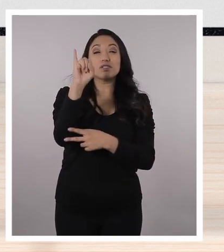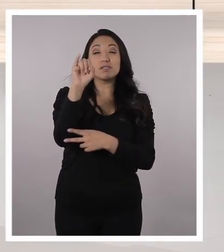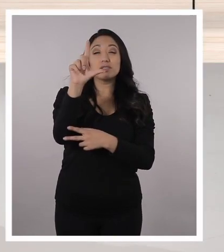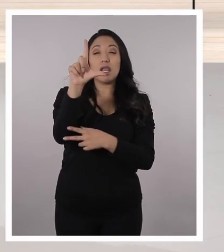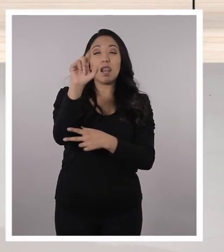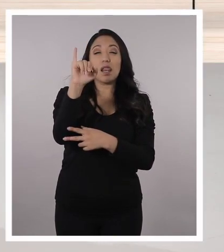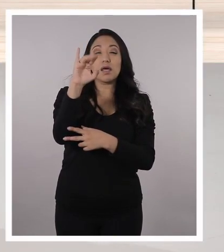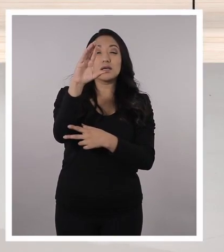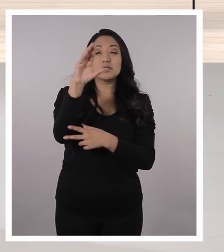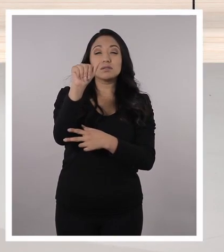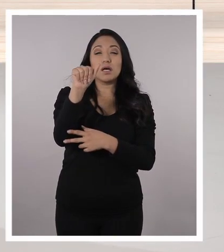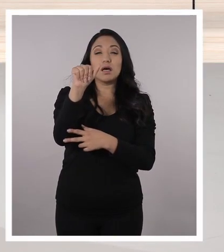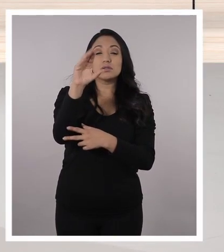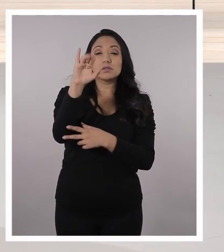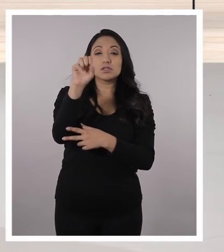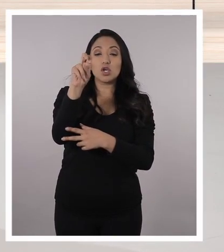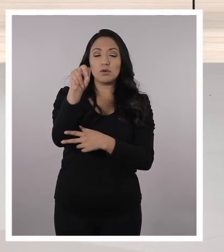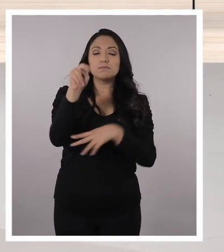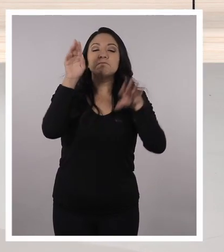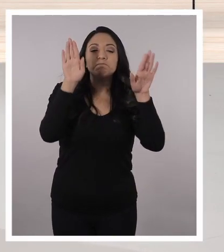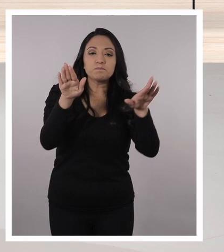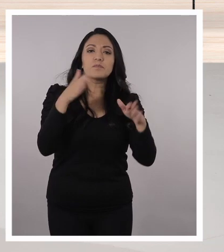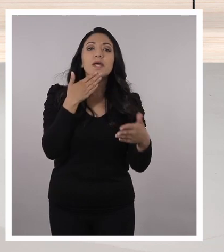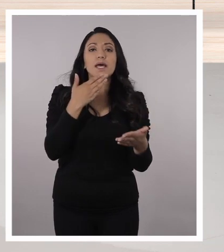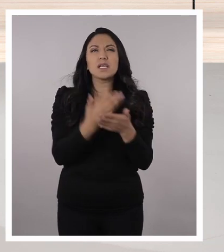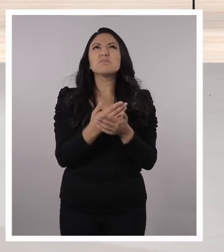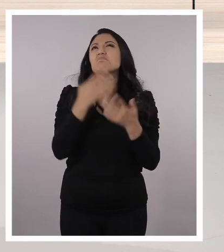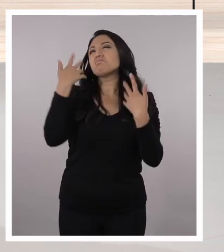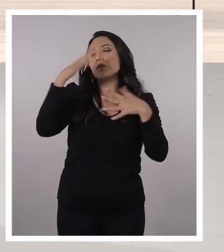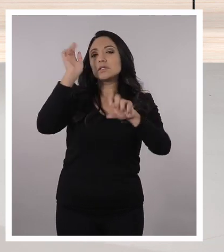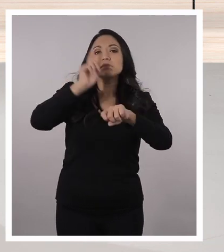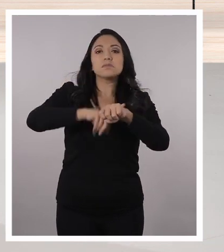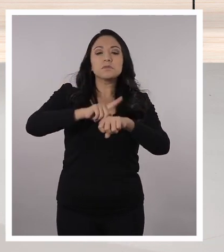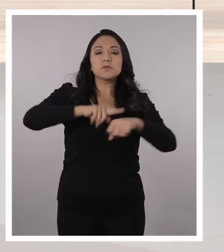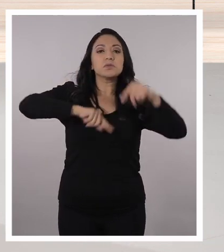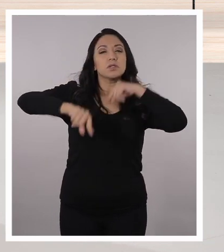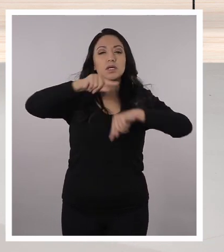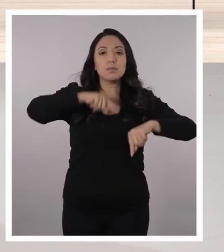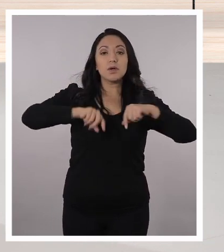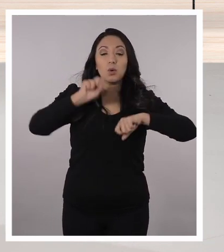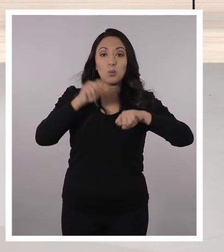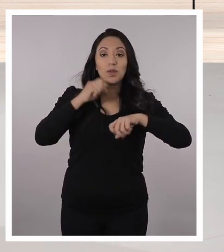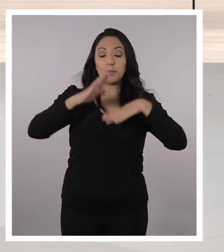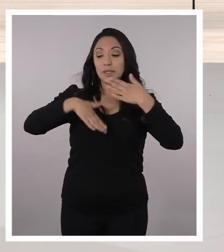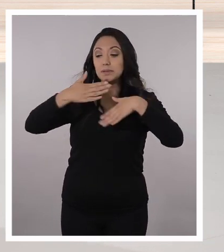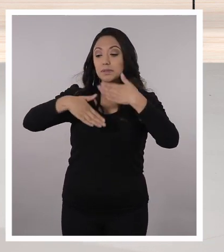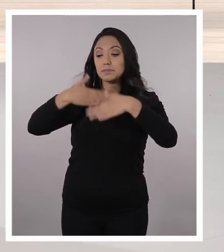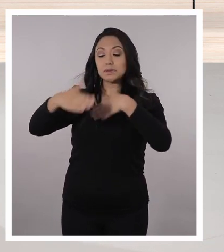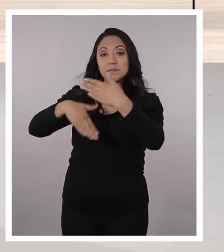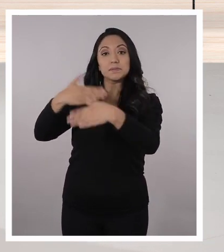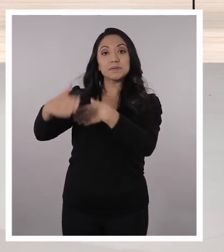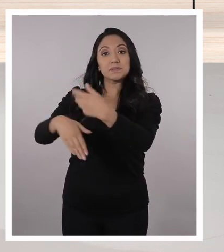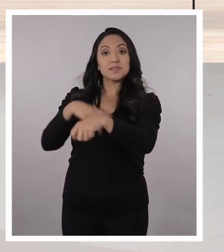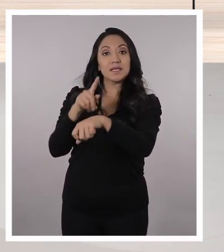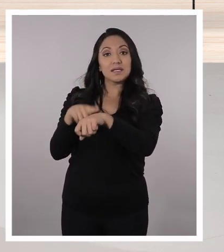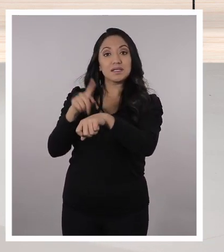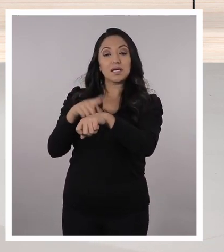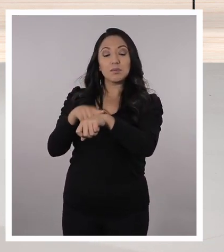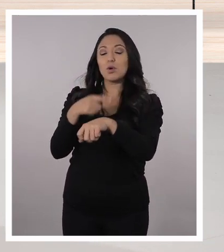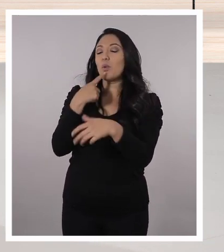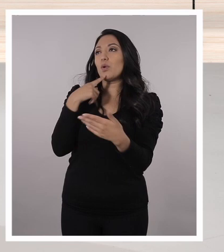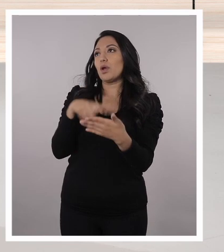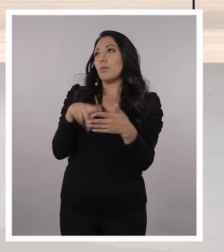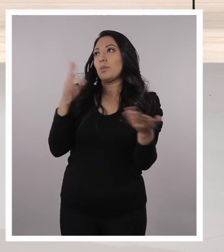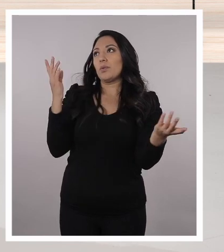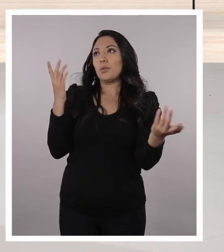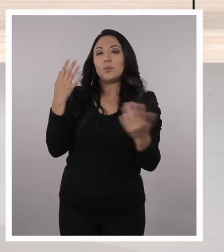chicas? Gracias a procesos físicos y químicos se puede mirar cómo una